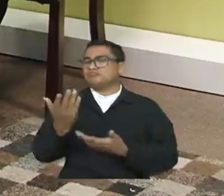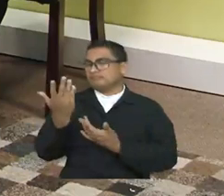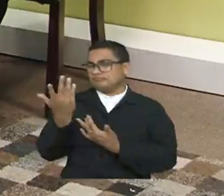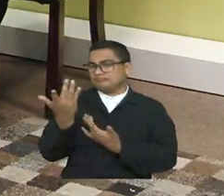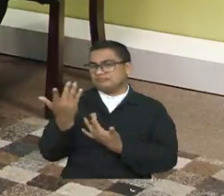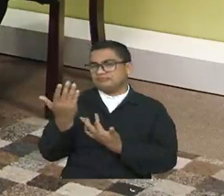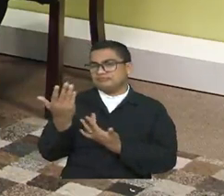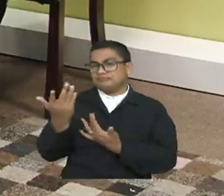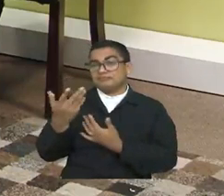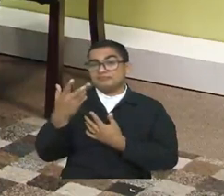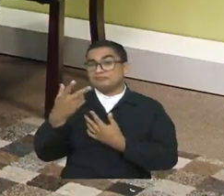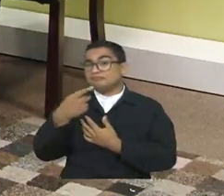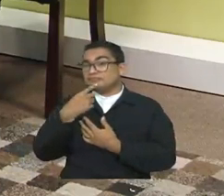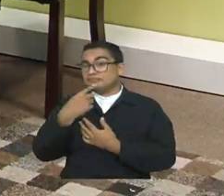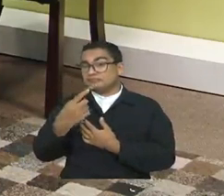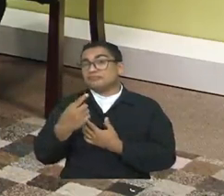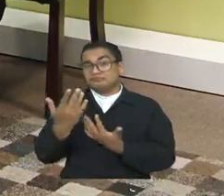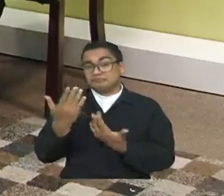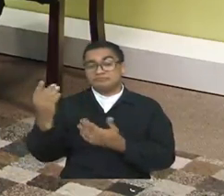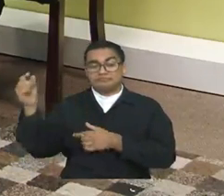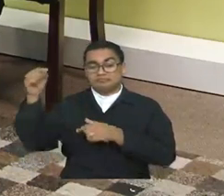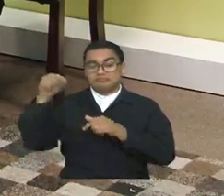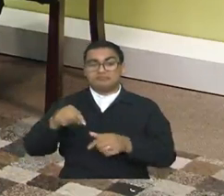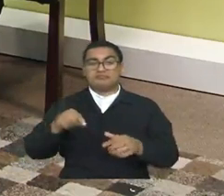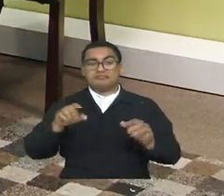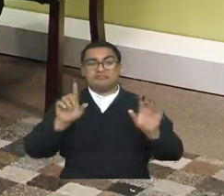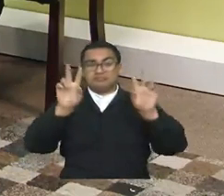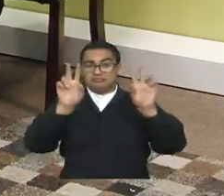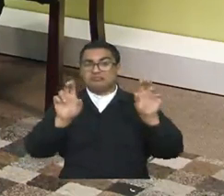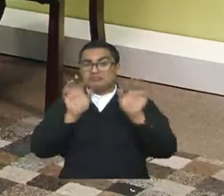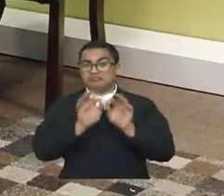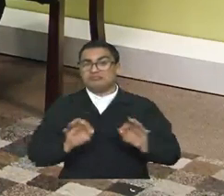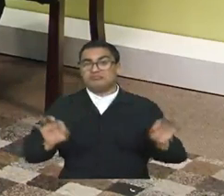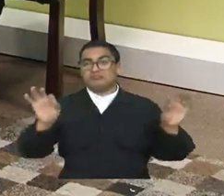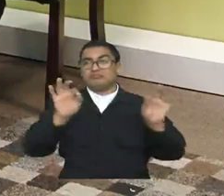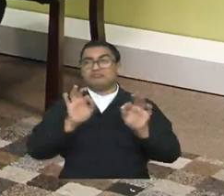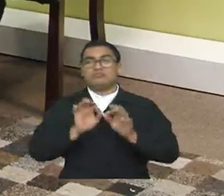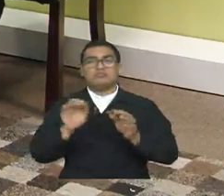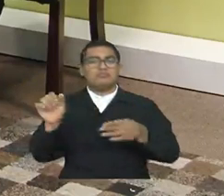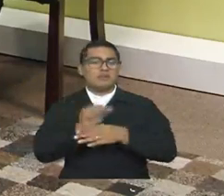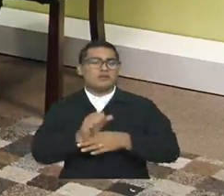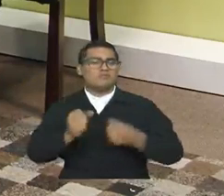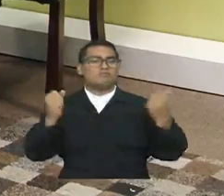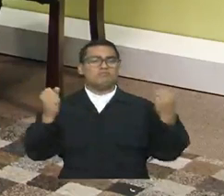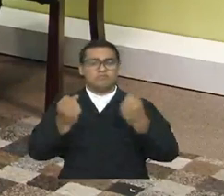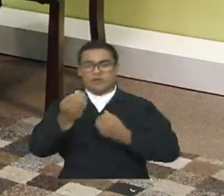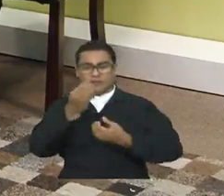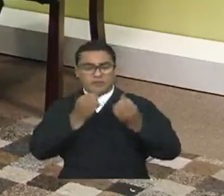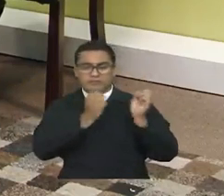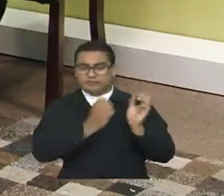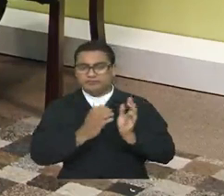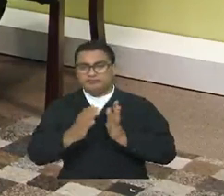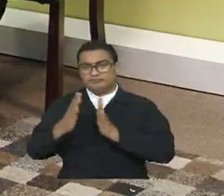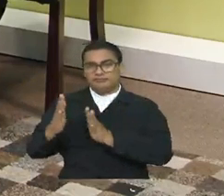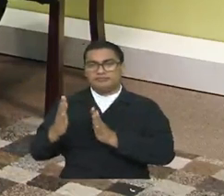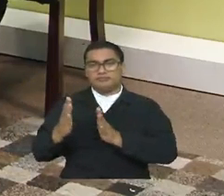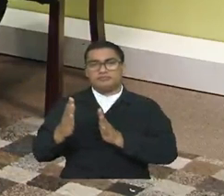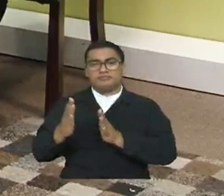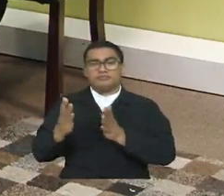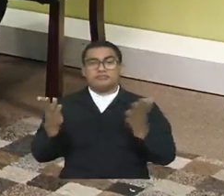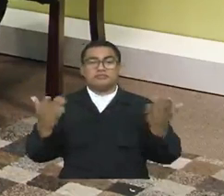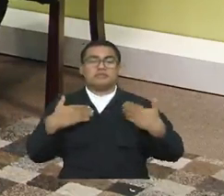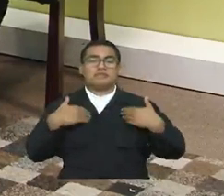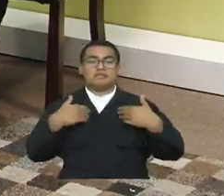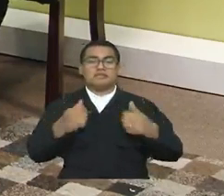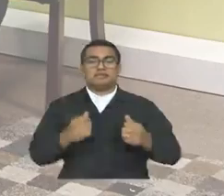que no le cambie de canal, que enseguida regresamos con este tema interesante, ejercicio y alimentación balanceada para la